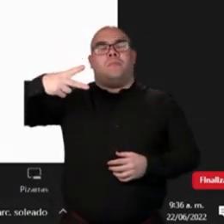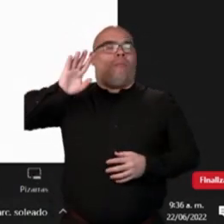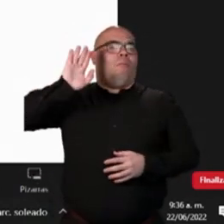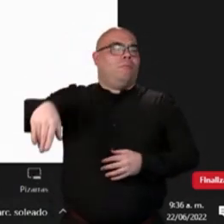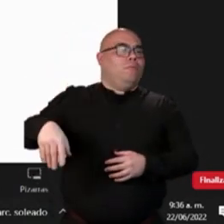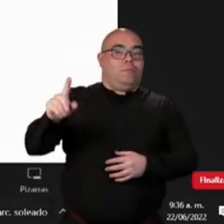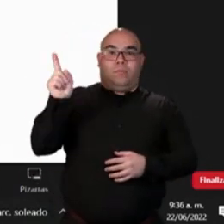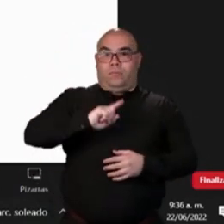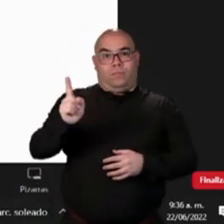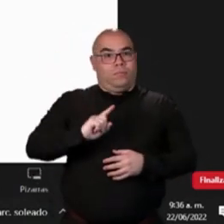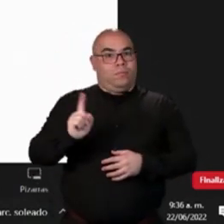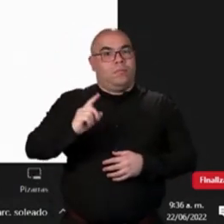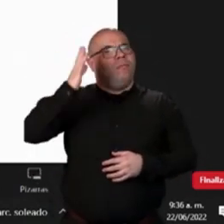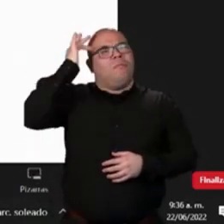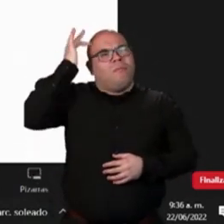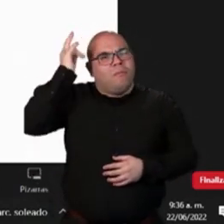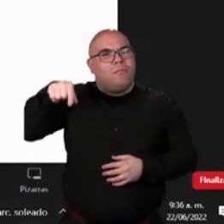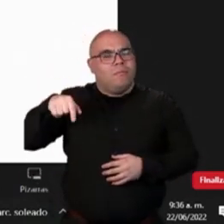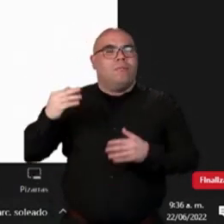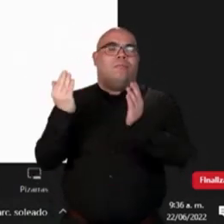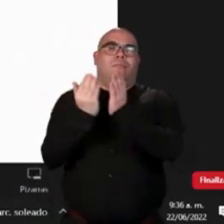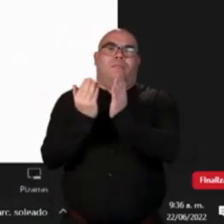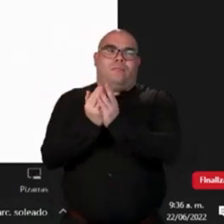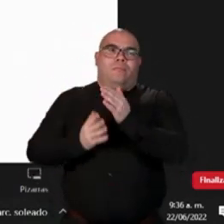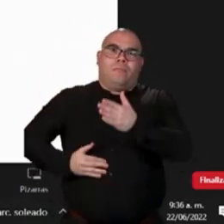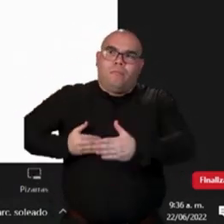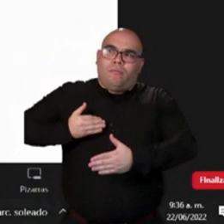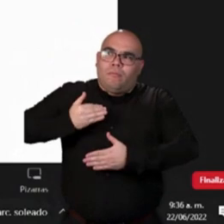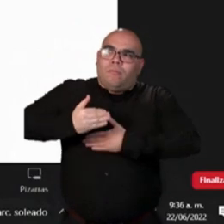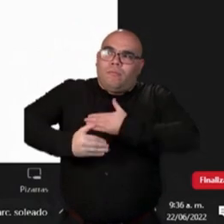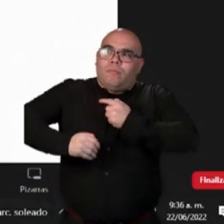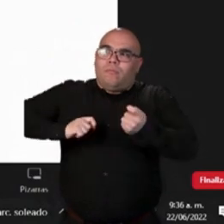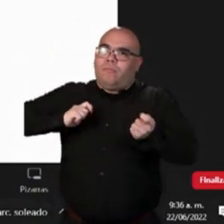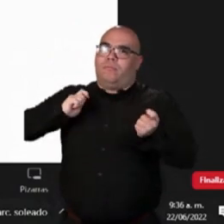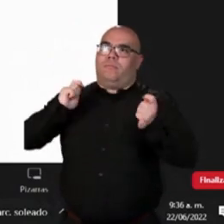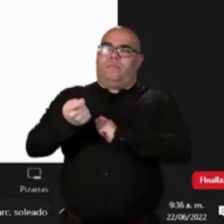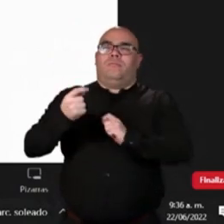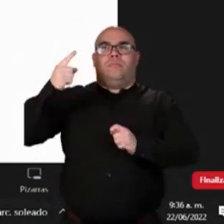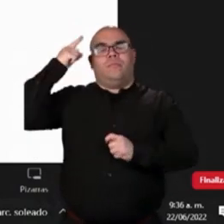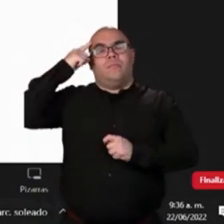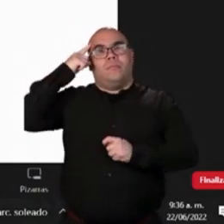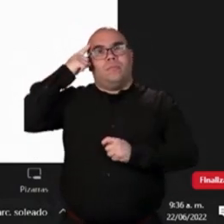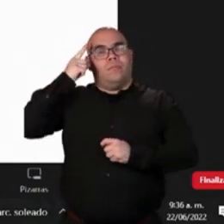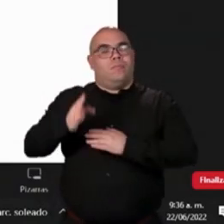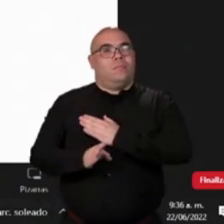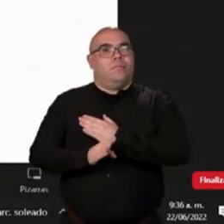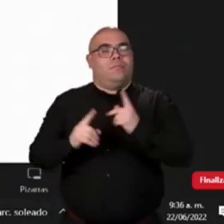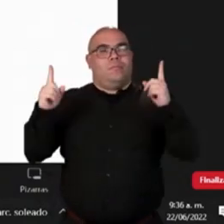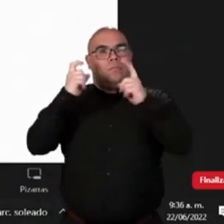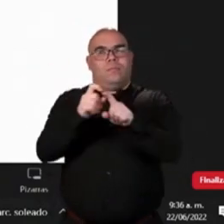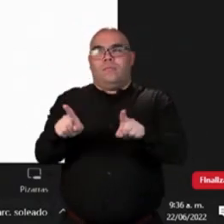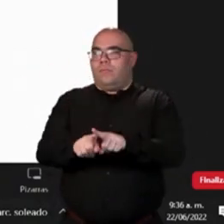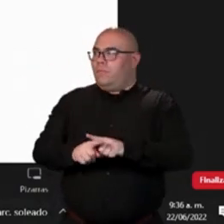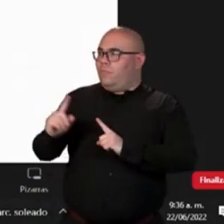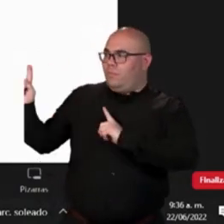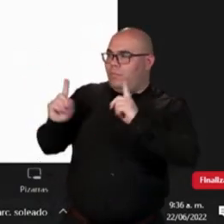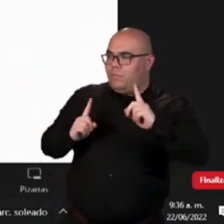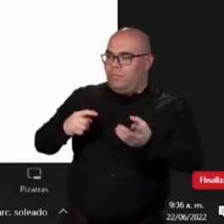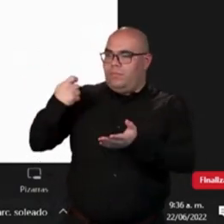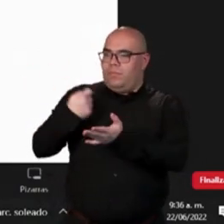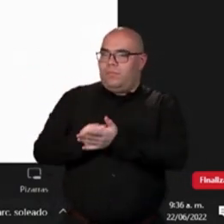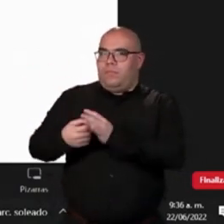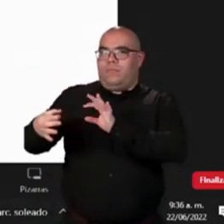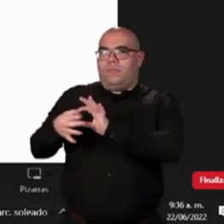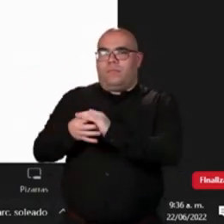¿Por qué? Porque nuestros estudiantes se van a estar reinventando y tenemos que pensar en que nos vamos a volver el socio formador de